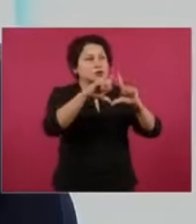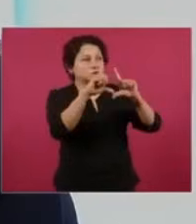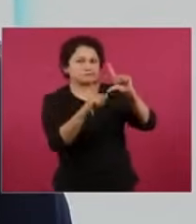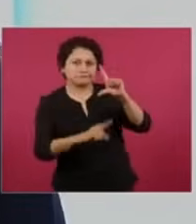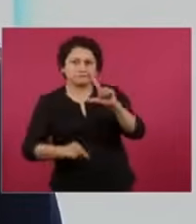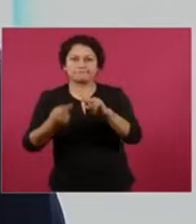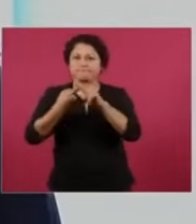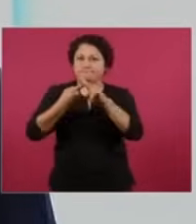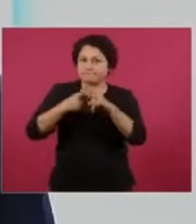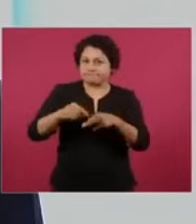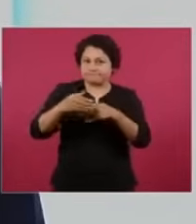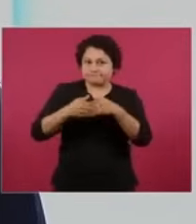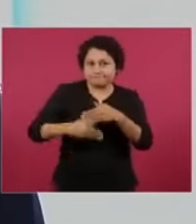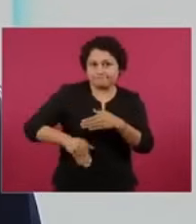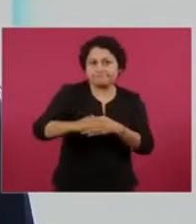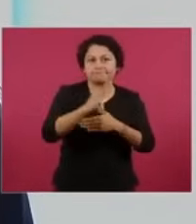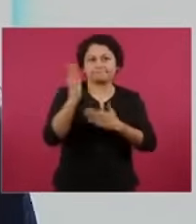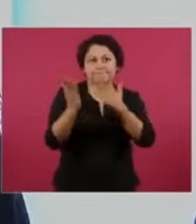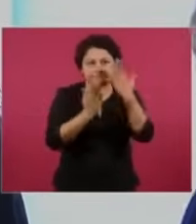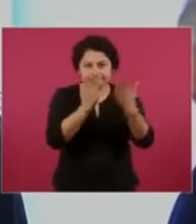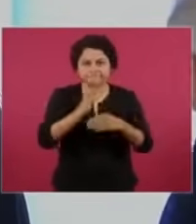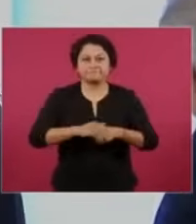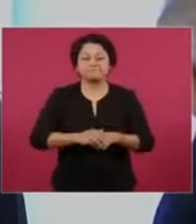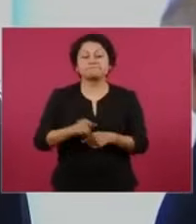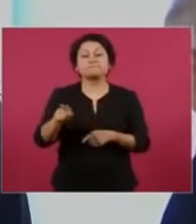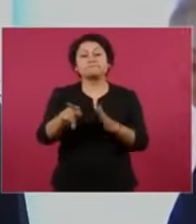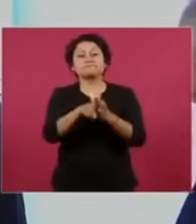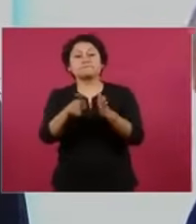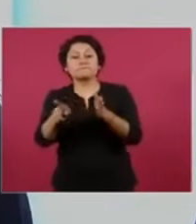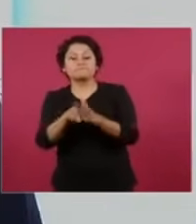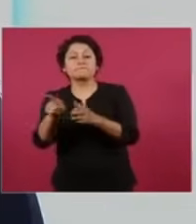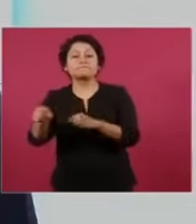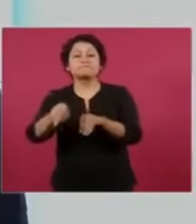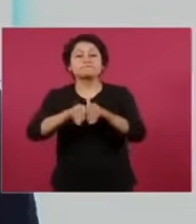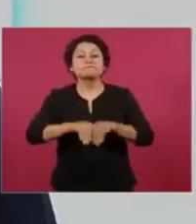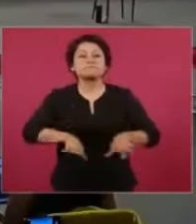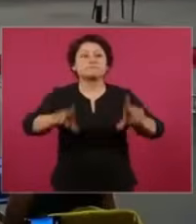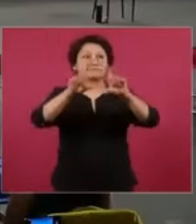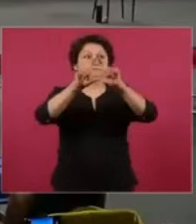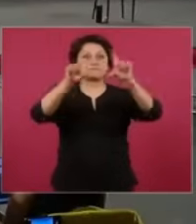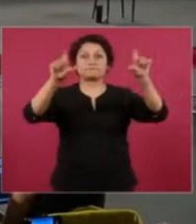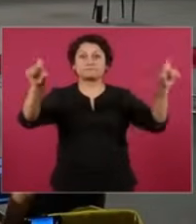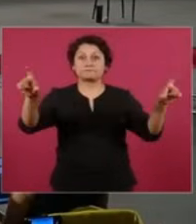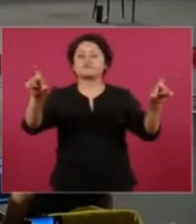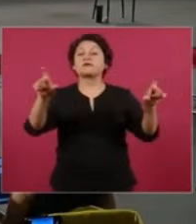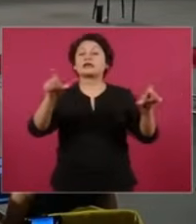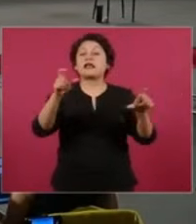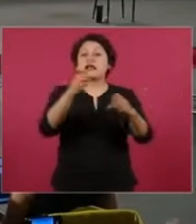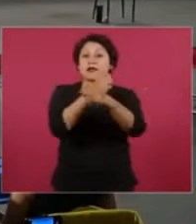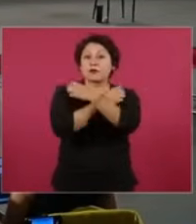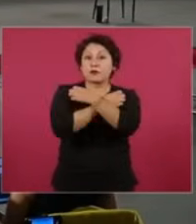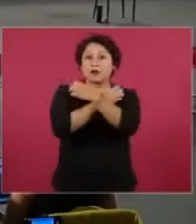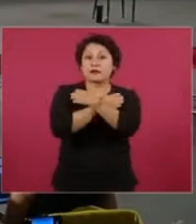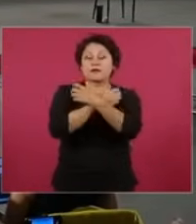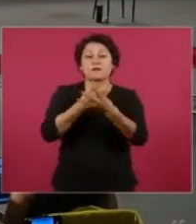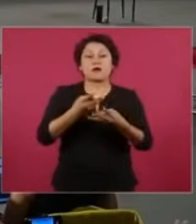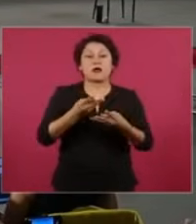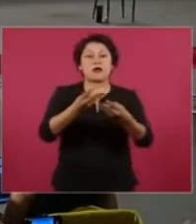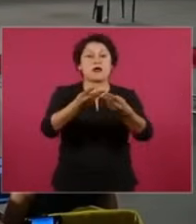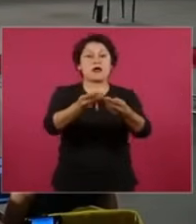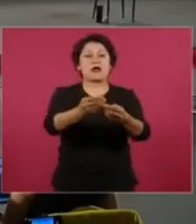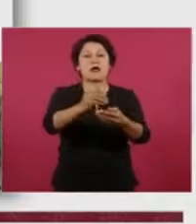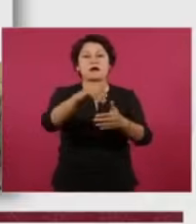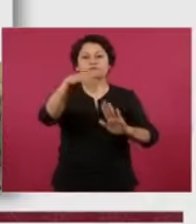el domingo 25 de agosto una nota titulada «Cae gasto educativo, matrícula, pruebas y tres puntos